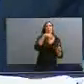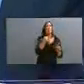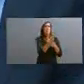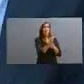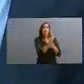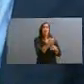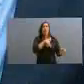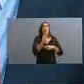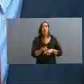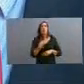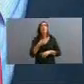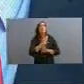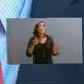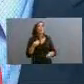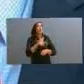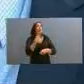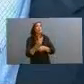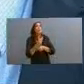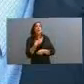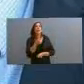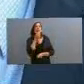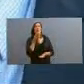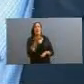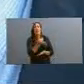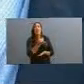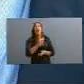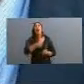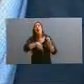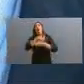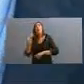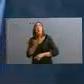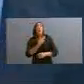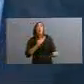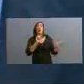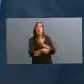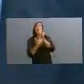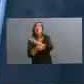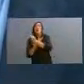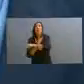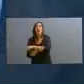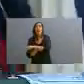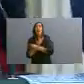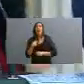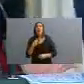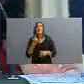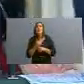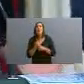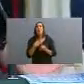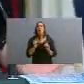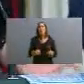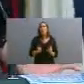de la cautelar y fuiste por los Visconti, 30 años de juicio, y como cambian los gobiernos y ellos siempre siguen en el mismo